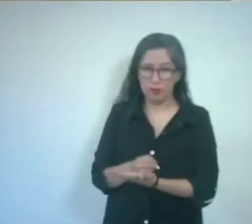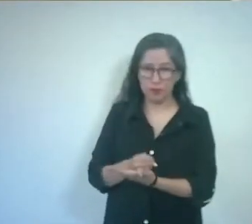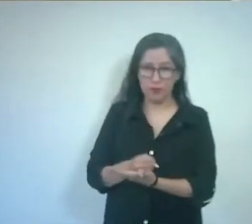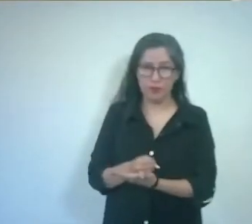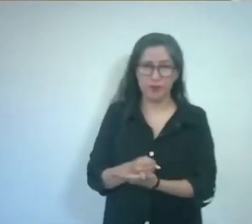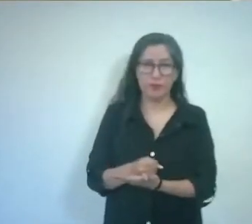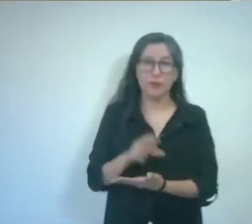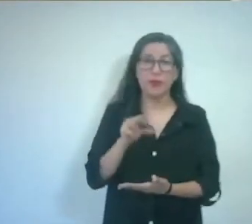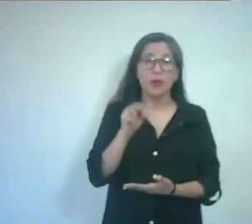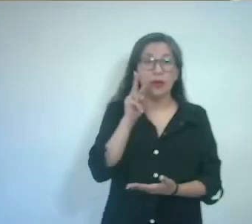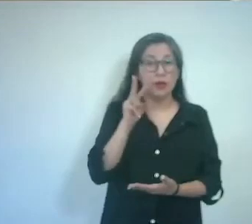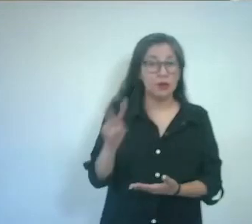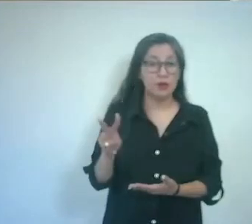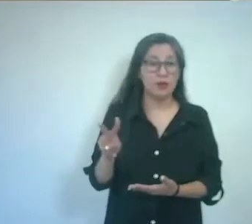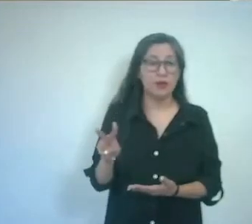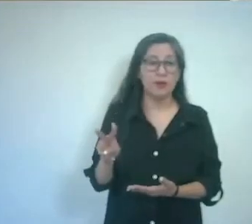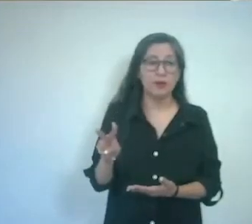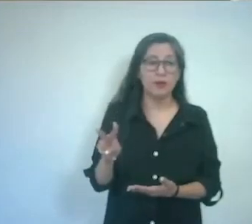no veamos